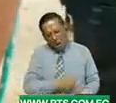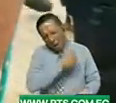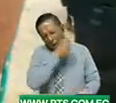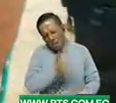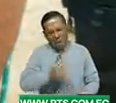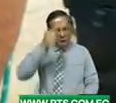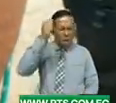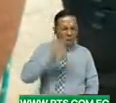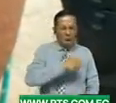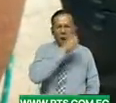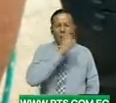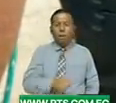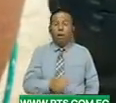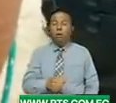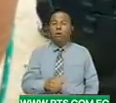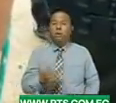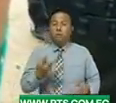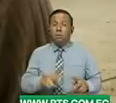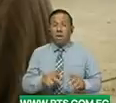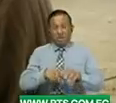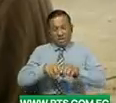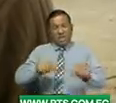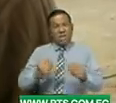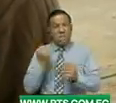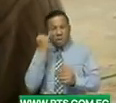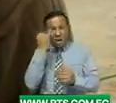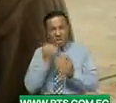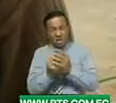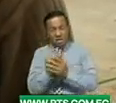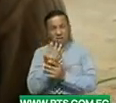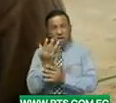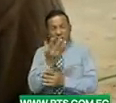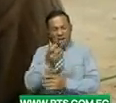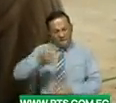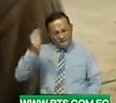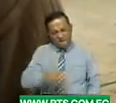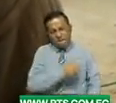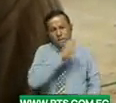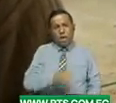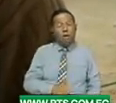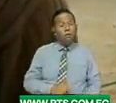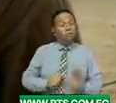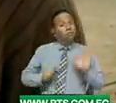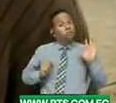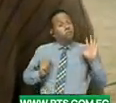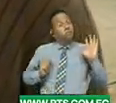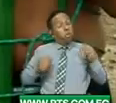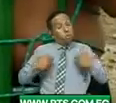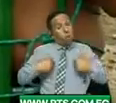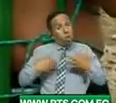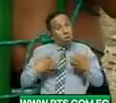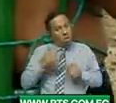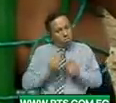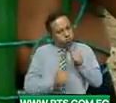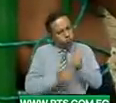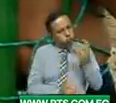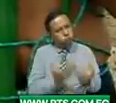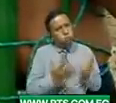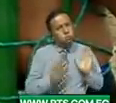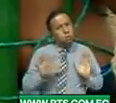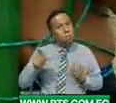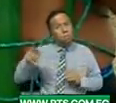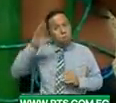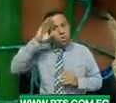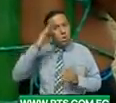tanto los golpes como las que produce la ortiga. Agradezca, llegó la policía porque si no yo le quemaba. La policía